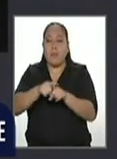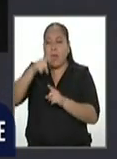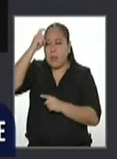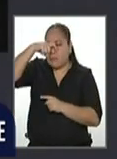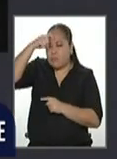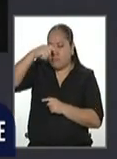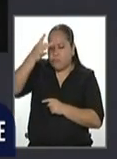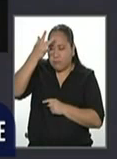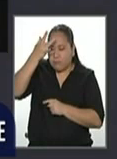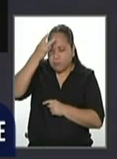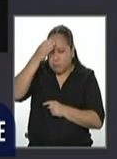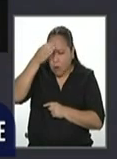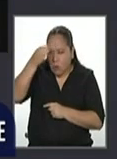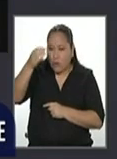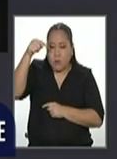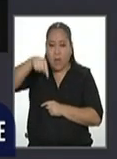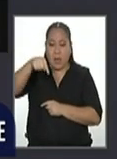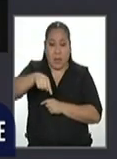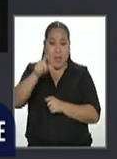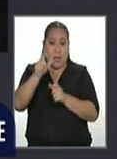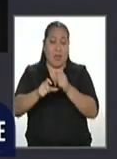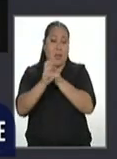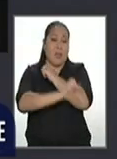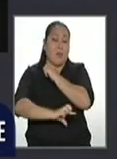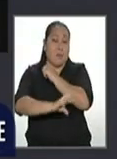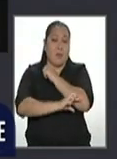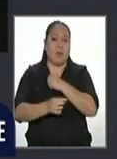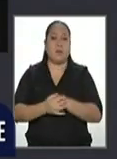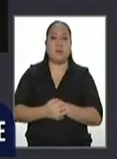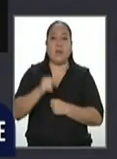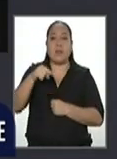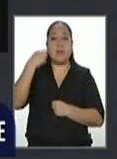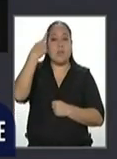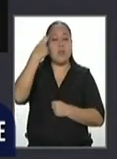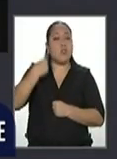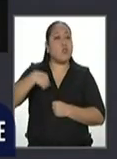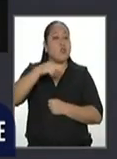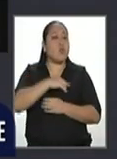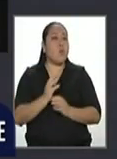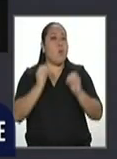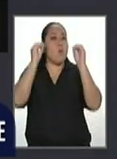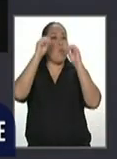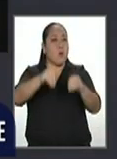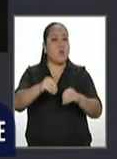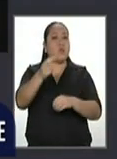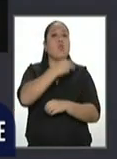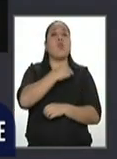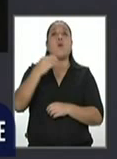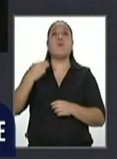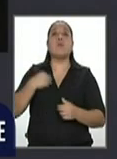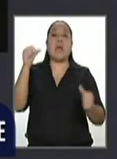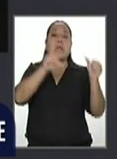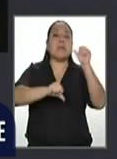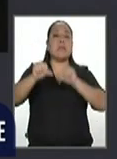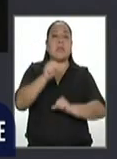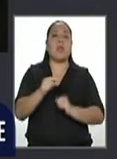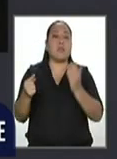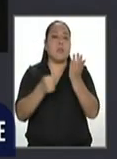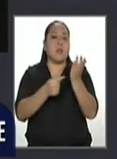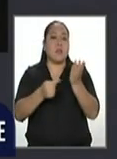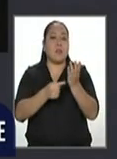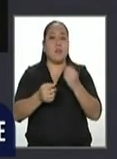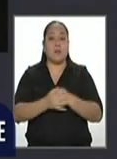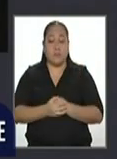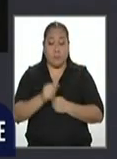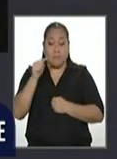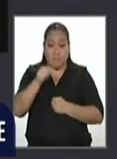que tenemos aquí en el país. Razón por la cual nosotros hemos propuesto nuestro Ministerio de Ciencia y Tecnología,